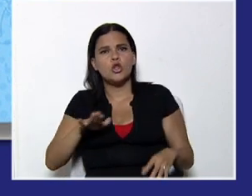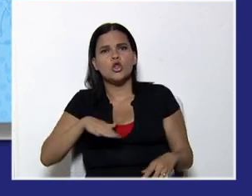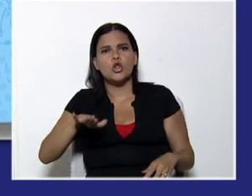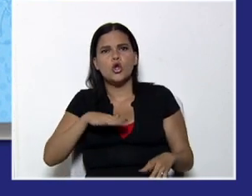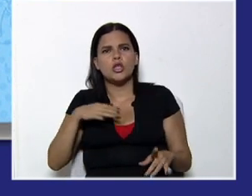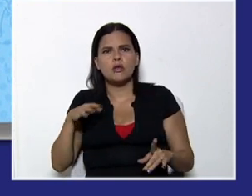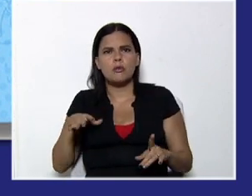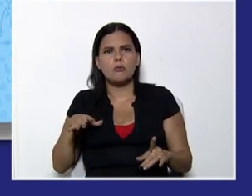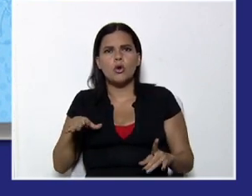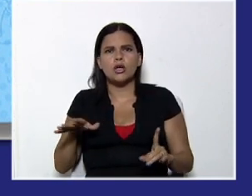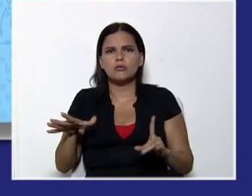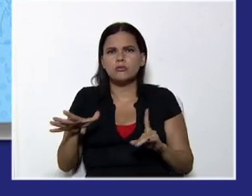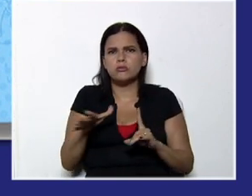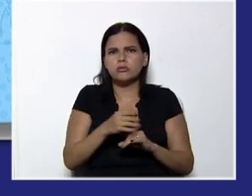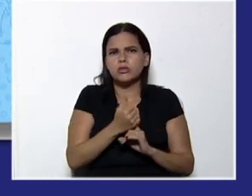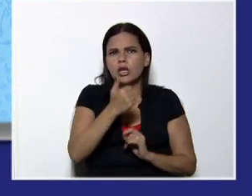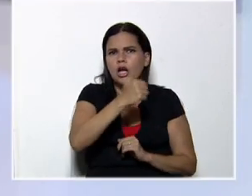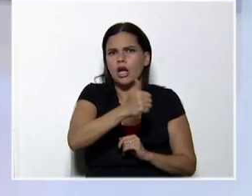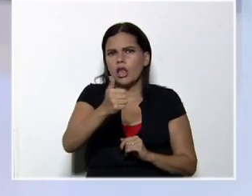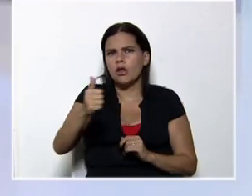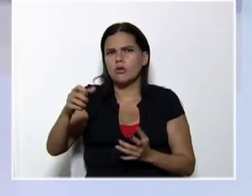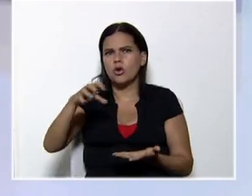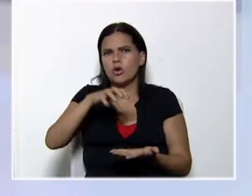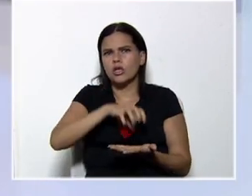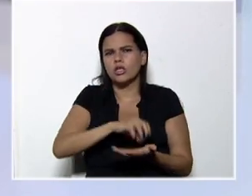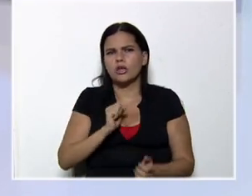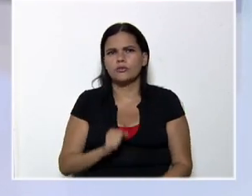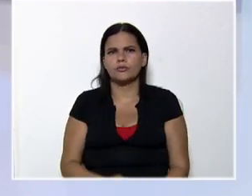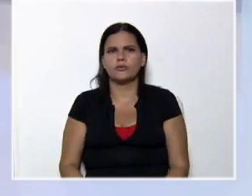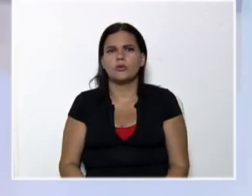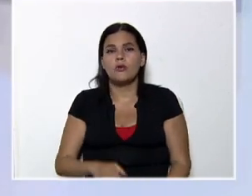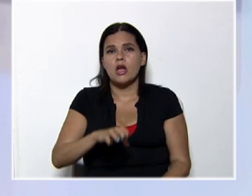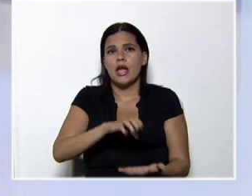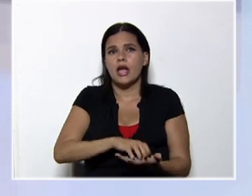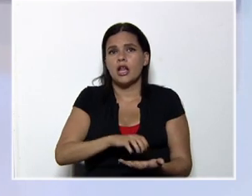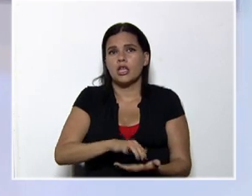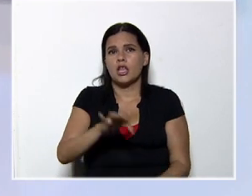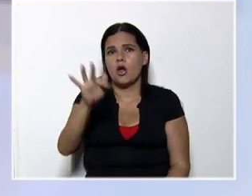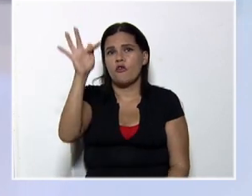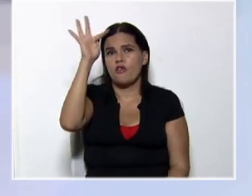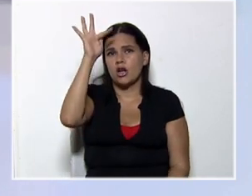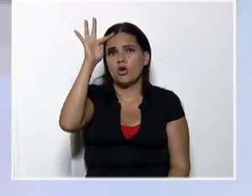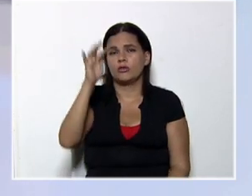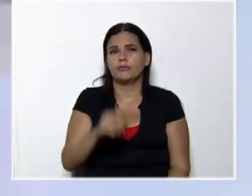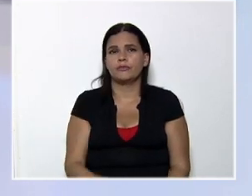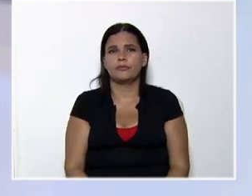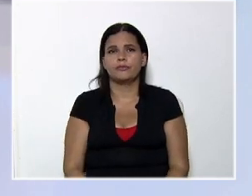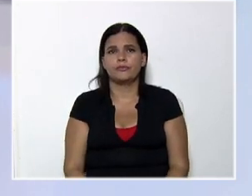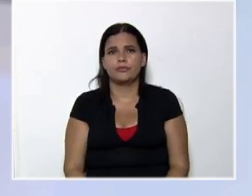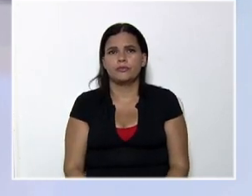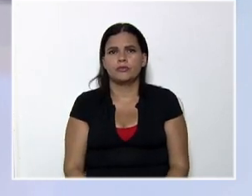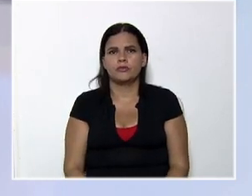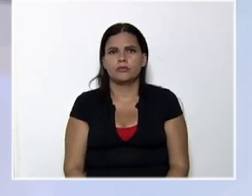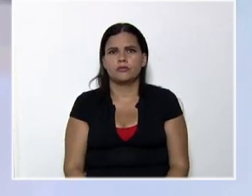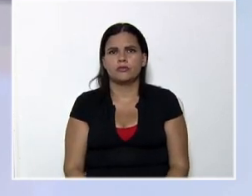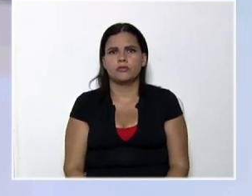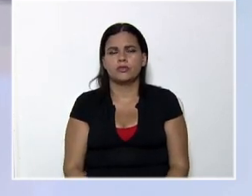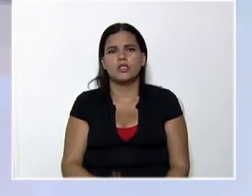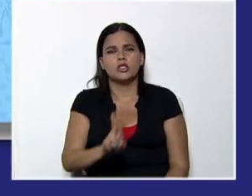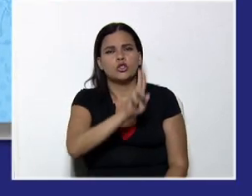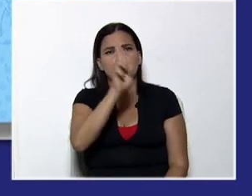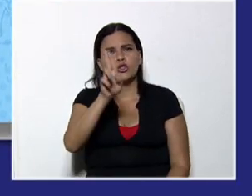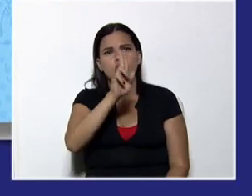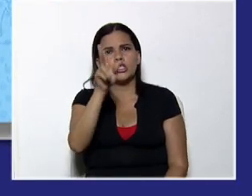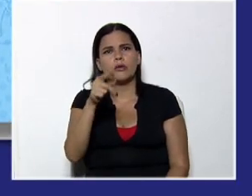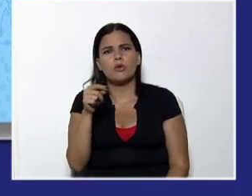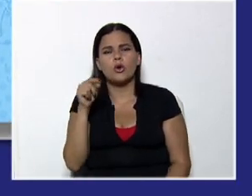cada uno de los estados. Fíjense, vamos a ubicar el estado Falcón. El estado Falcón, si utilizamos como punto